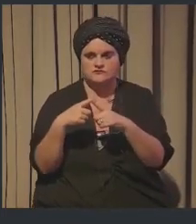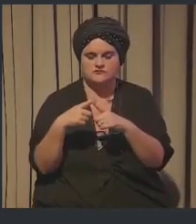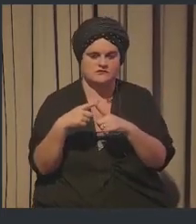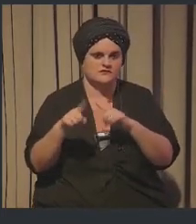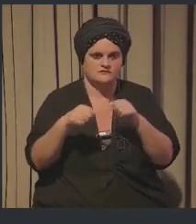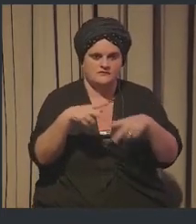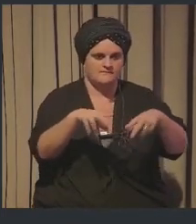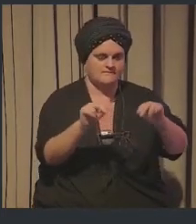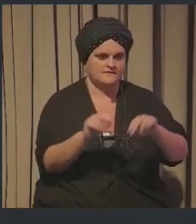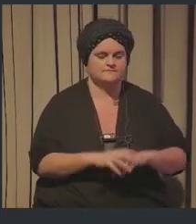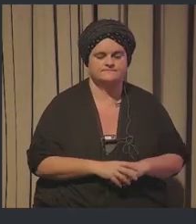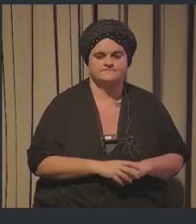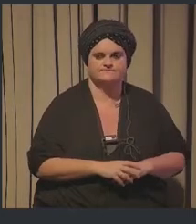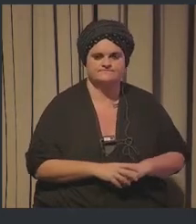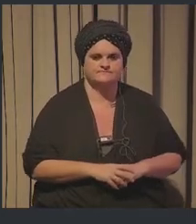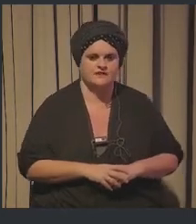ellas,